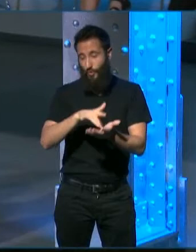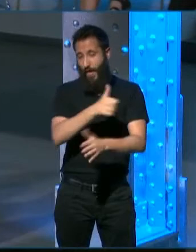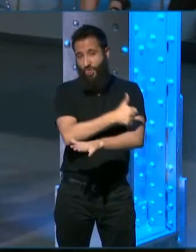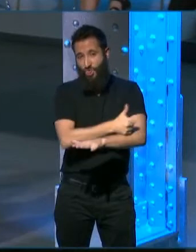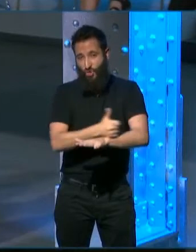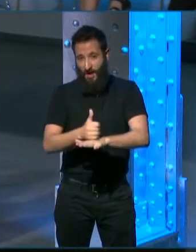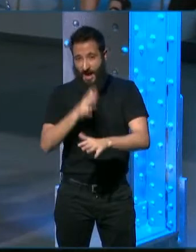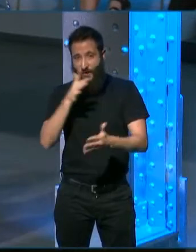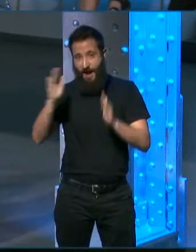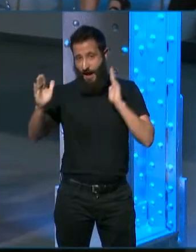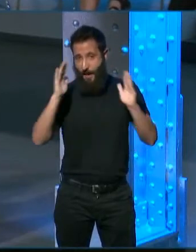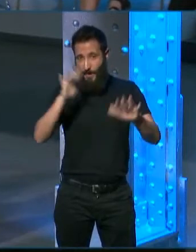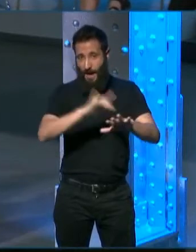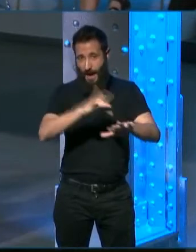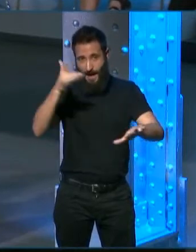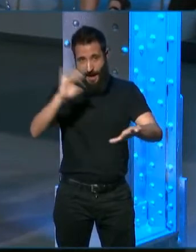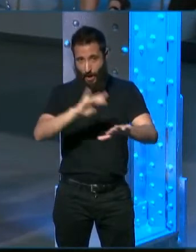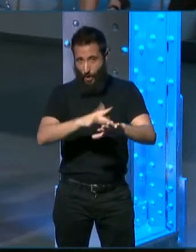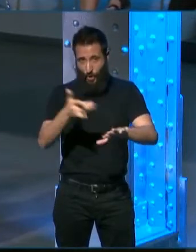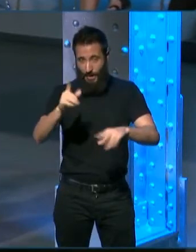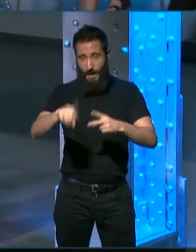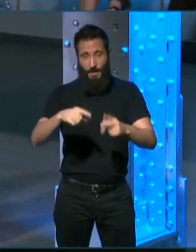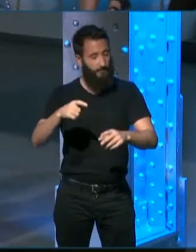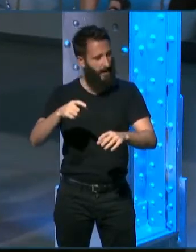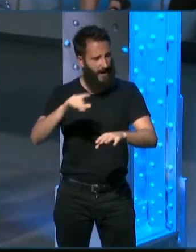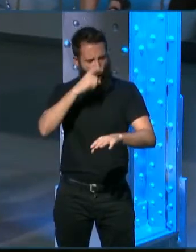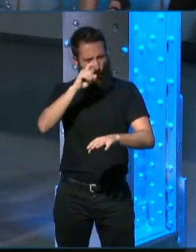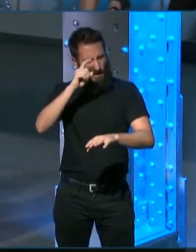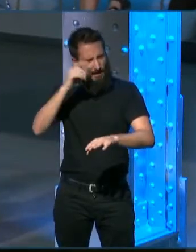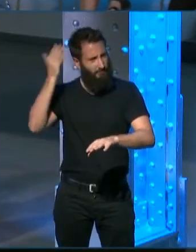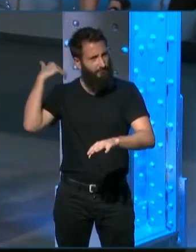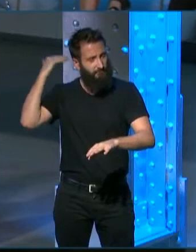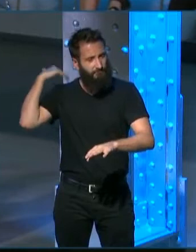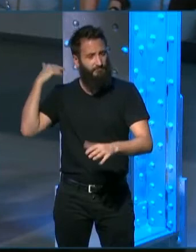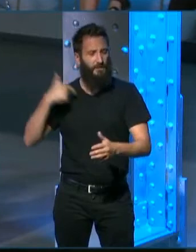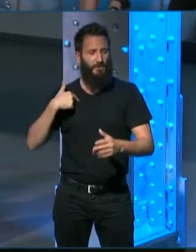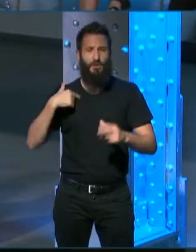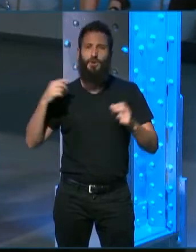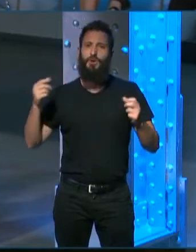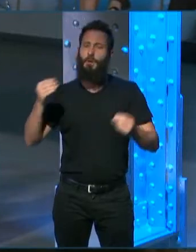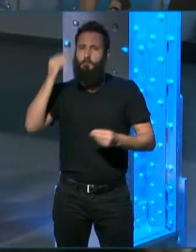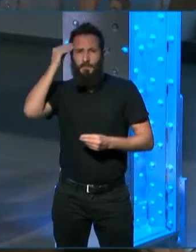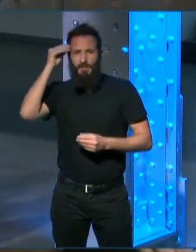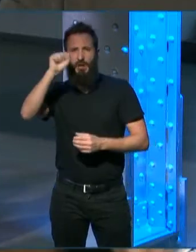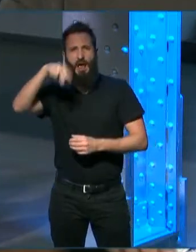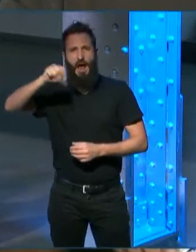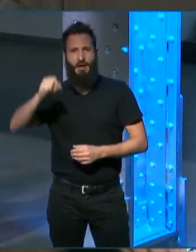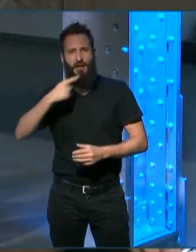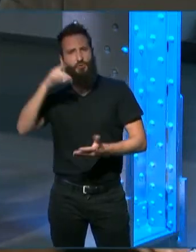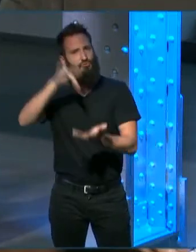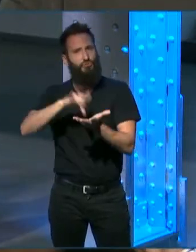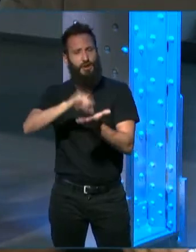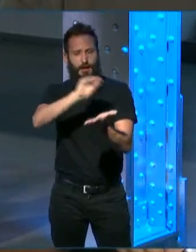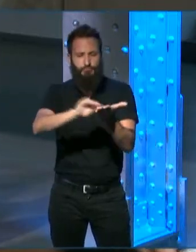y como ciudadana, y en ese sentido estoy completamente de acuerdo con Ana, que todavía sigue pensando que es importante enseñarles caligrafía a los